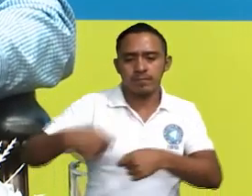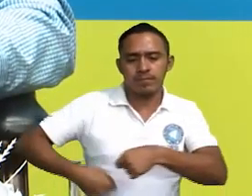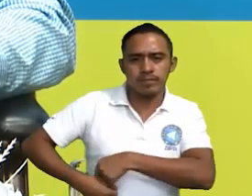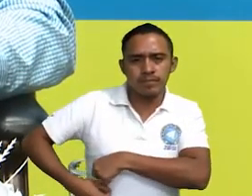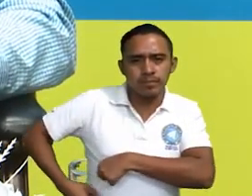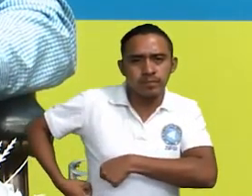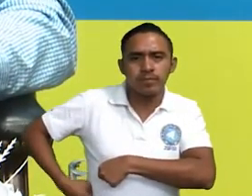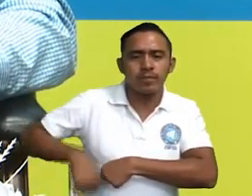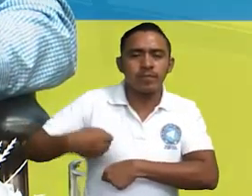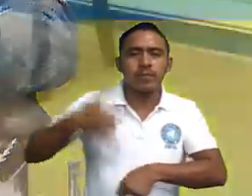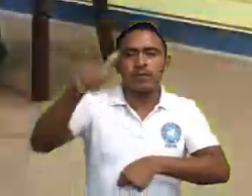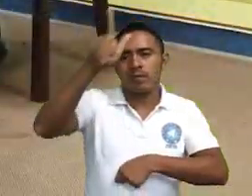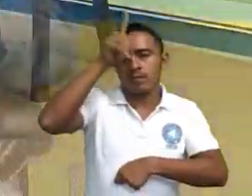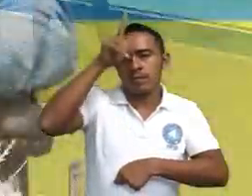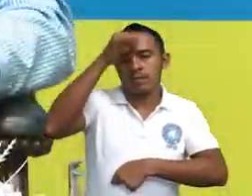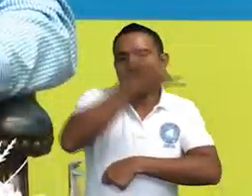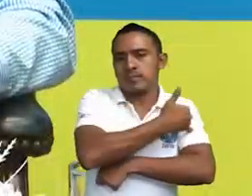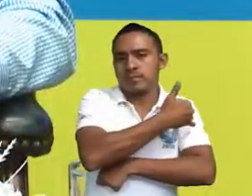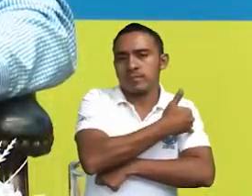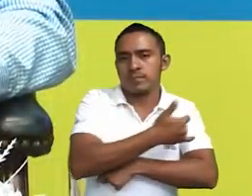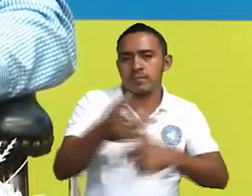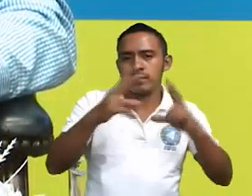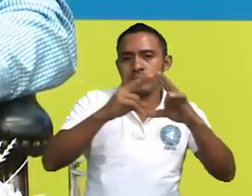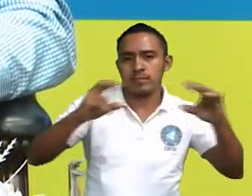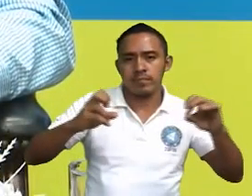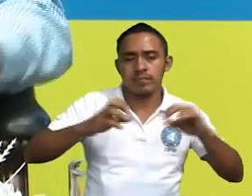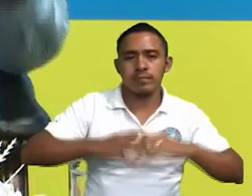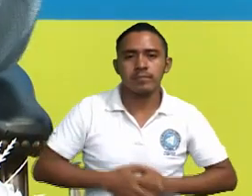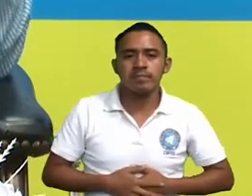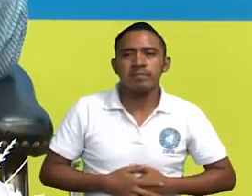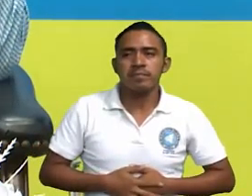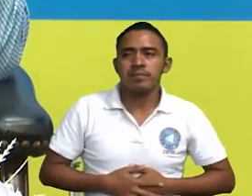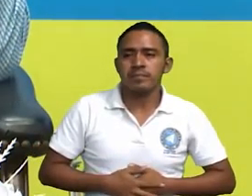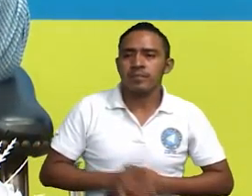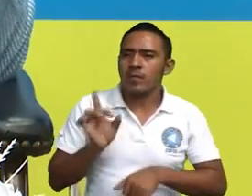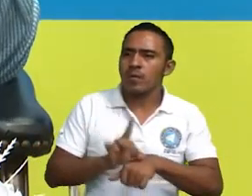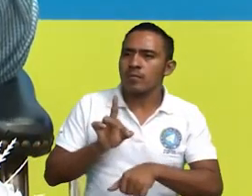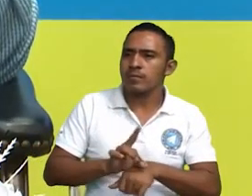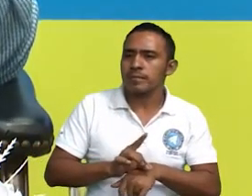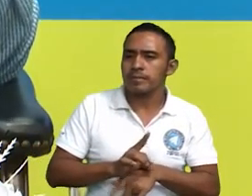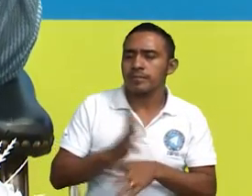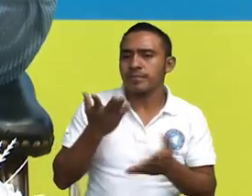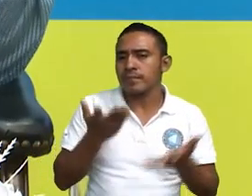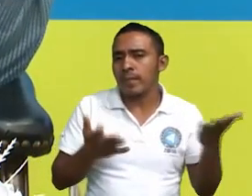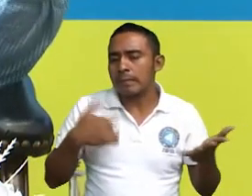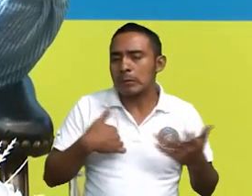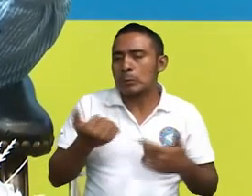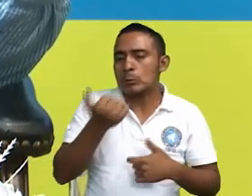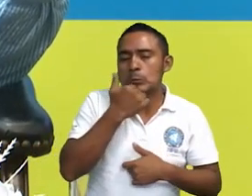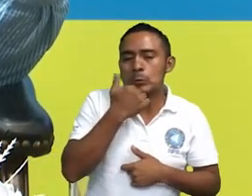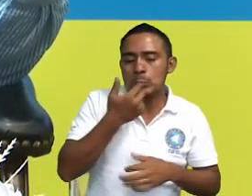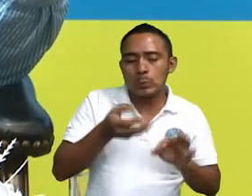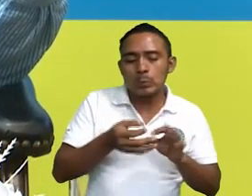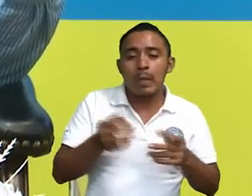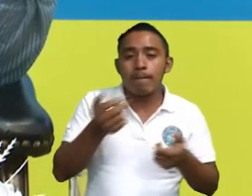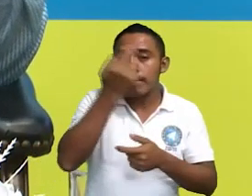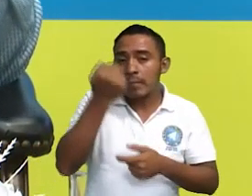Referencia Nacional Alemán Nicaragüense. Doctor, quizás yo no le formulé muy bien la pregunta al inicio del